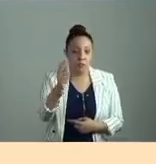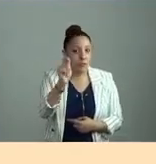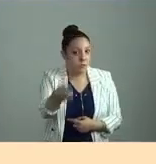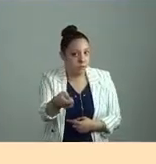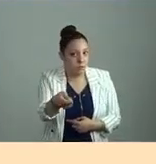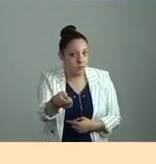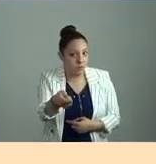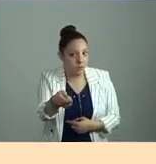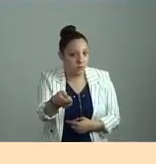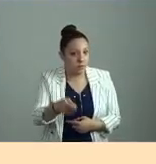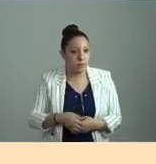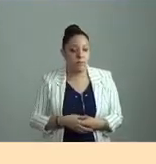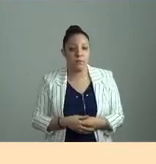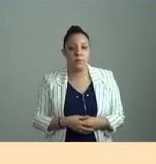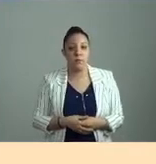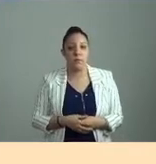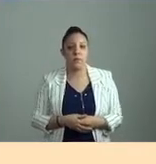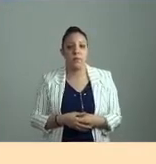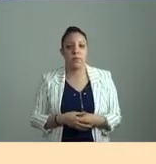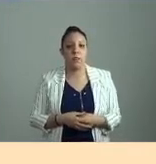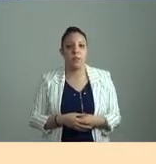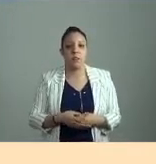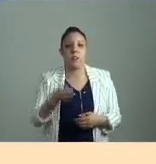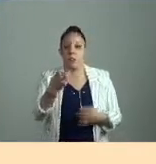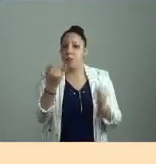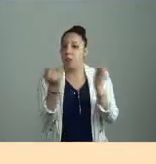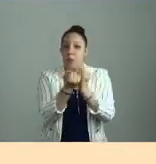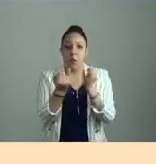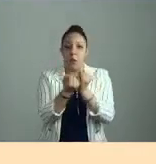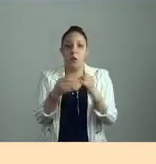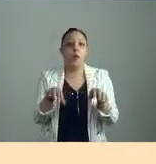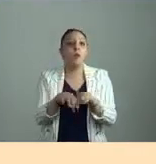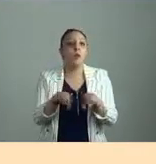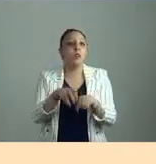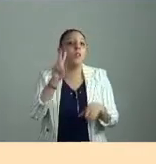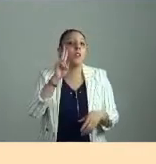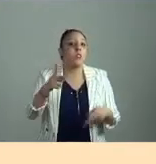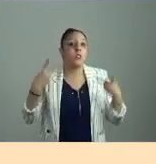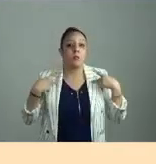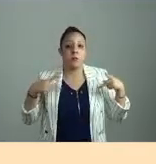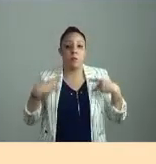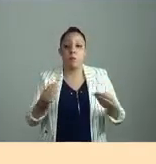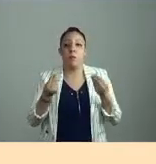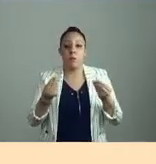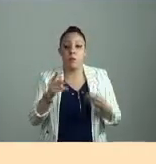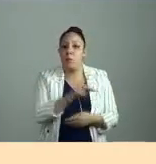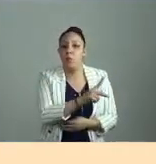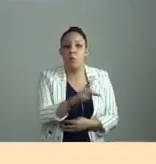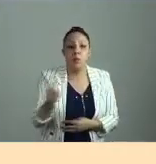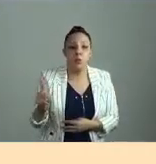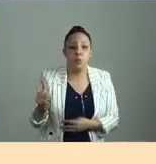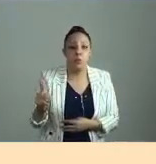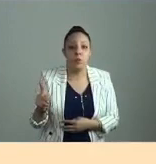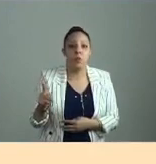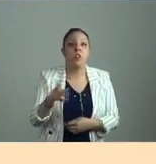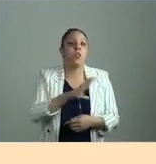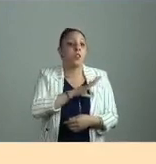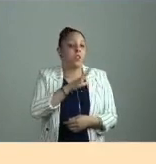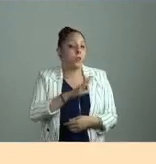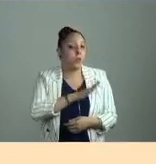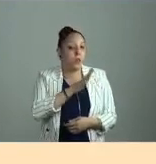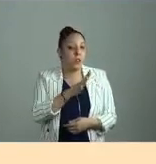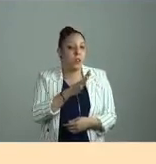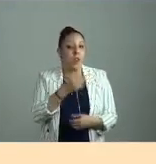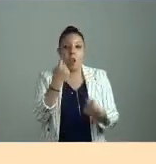como vemos tantos propietarios solitarios blancos no son racistas